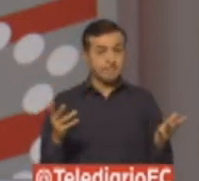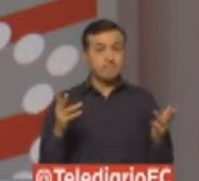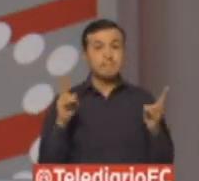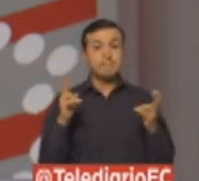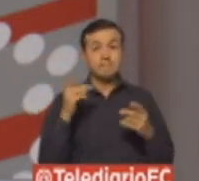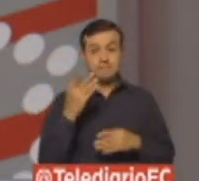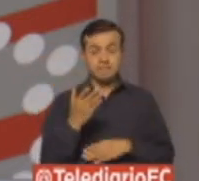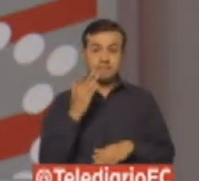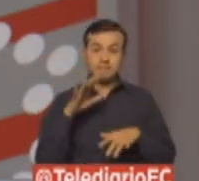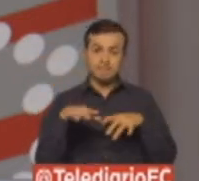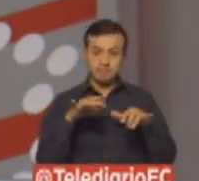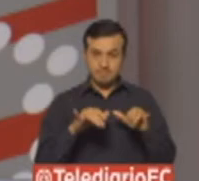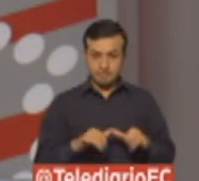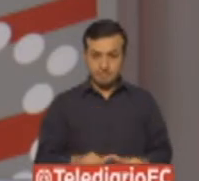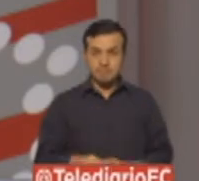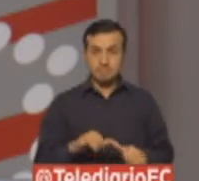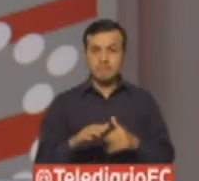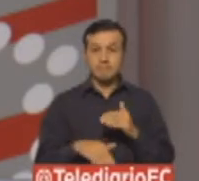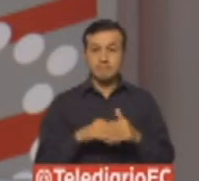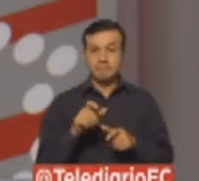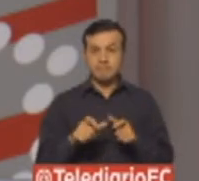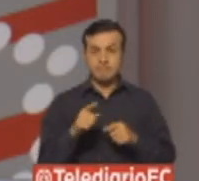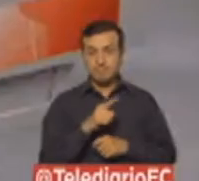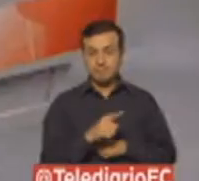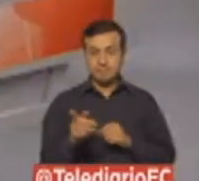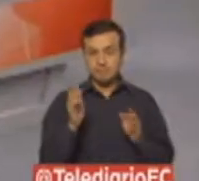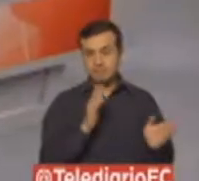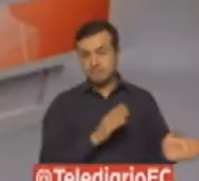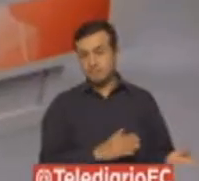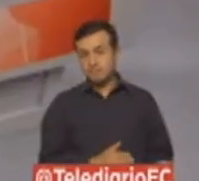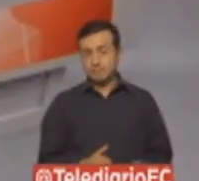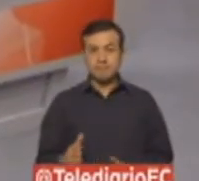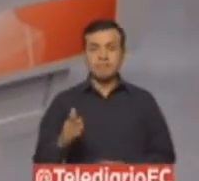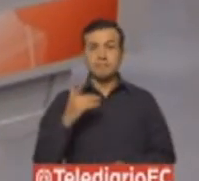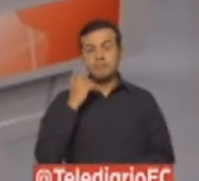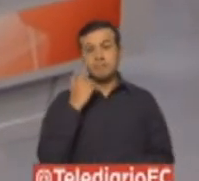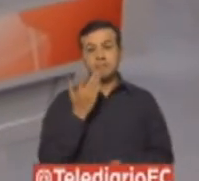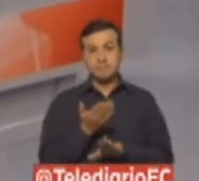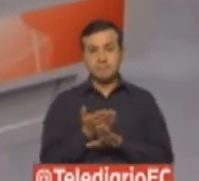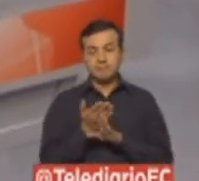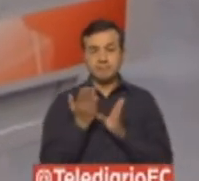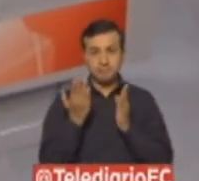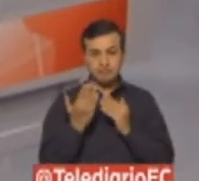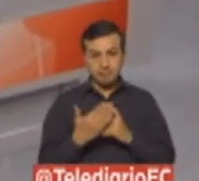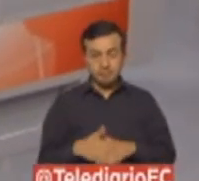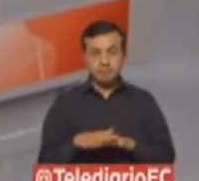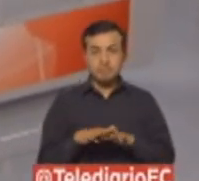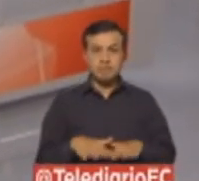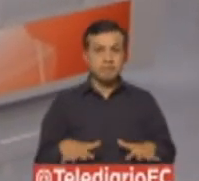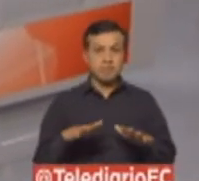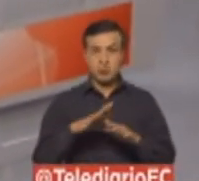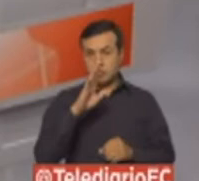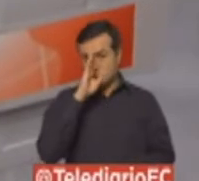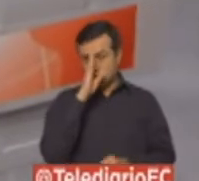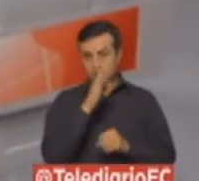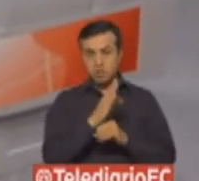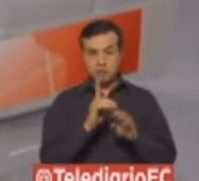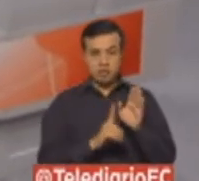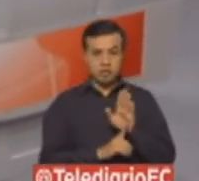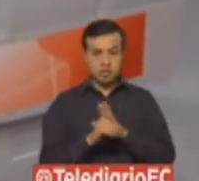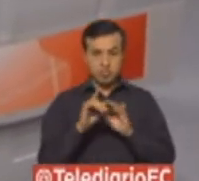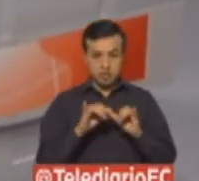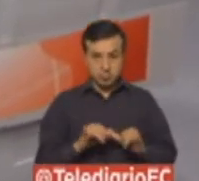eso debemos actuar y abarcar también en el cumplimiento y el planteamiento que nos estamos haciendo de los objetivos de desarrollo